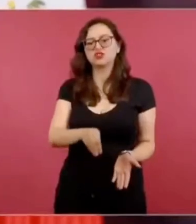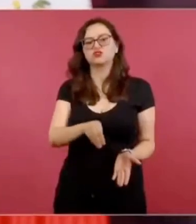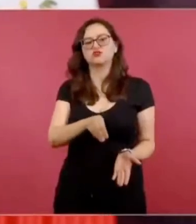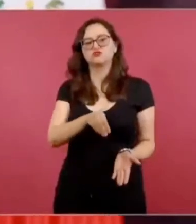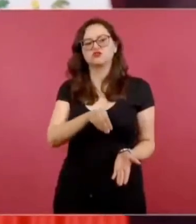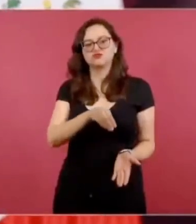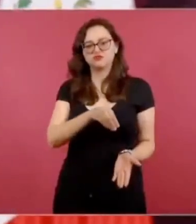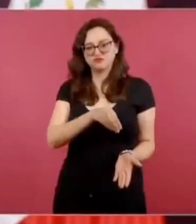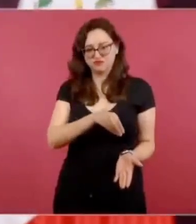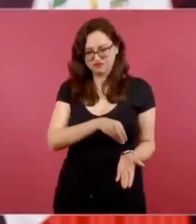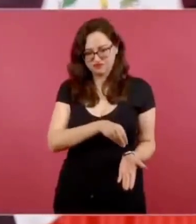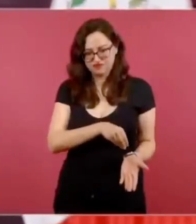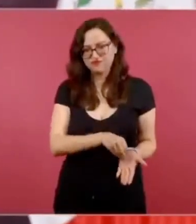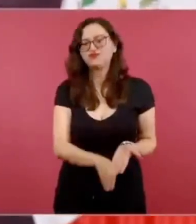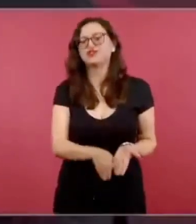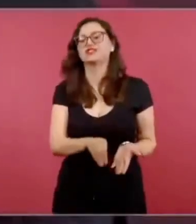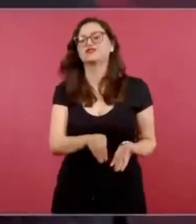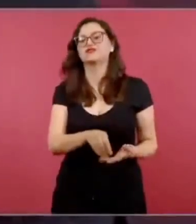marranos